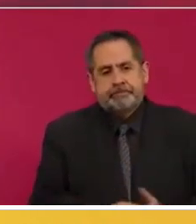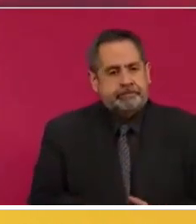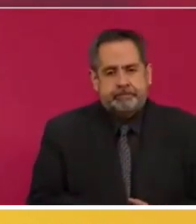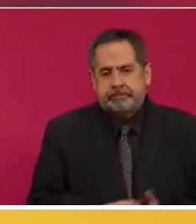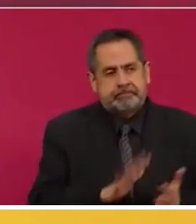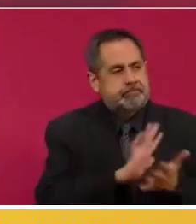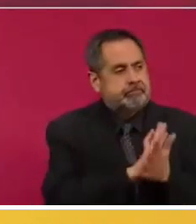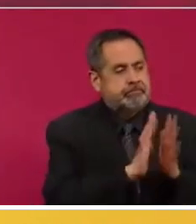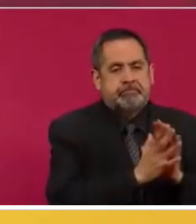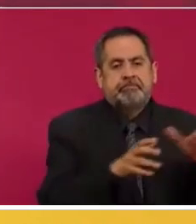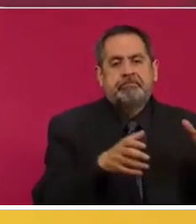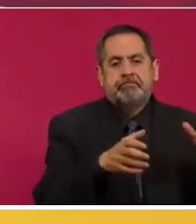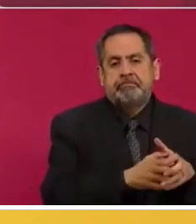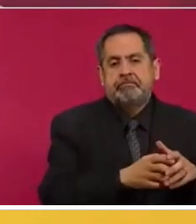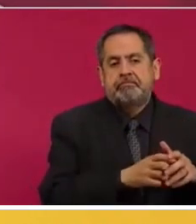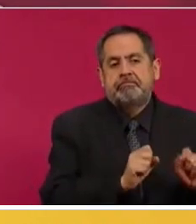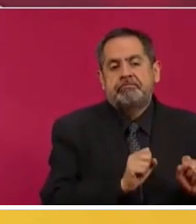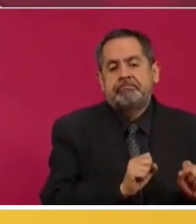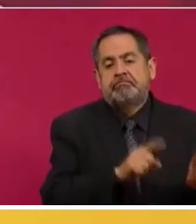Son cómplices,